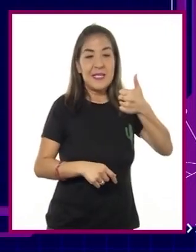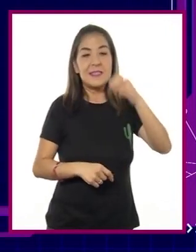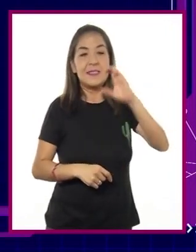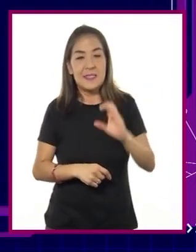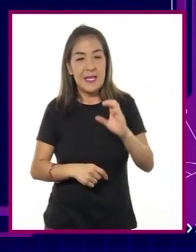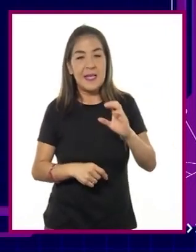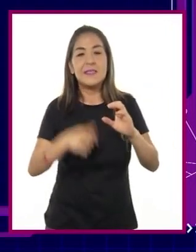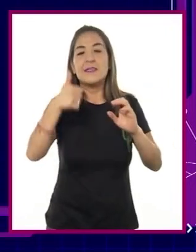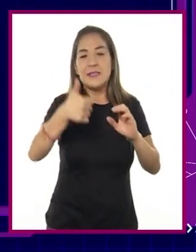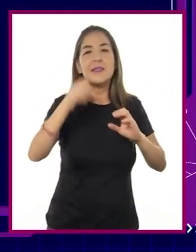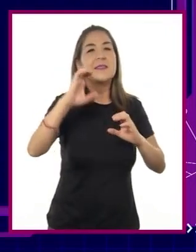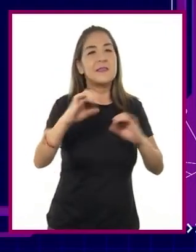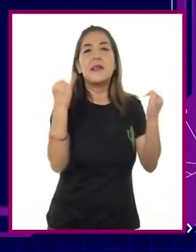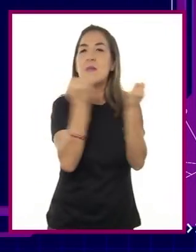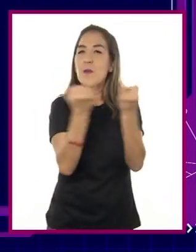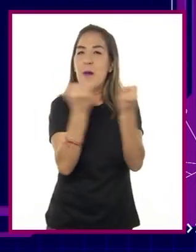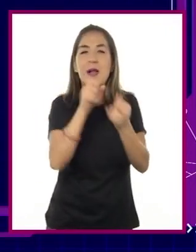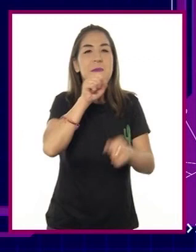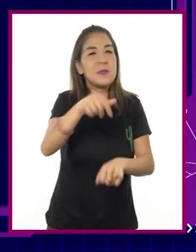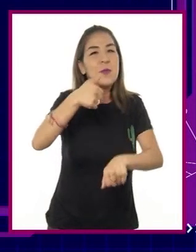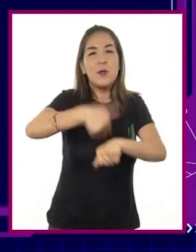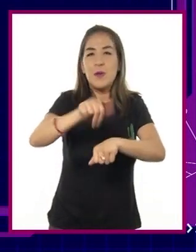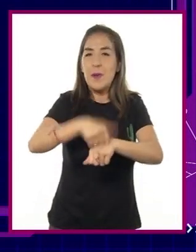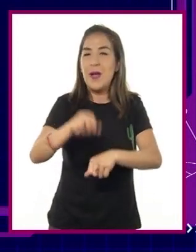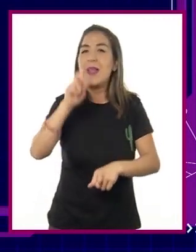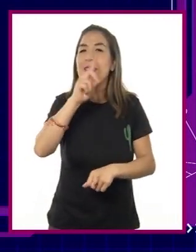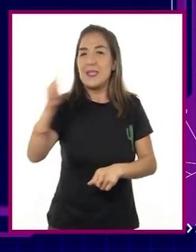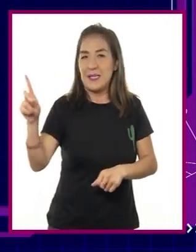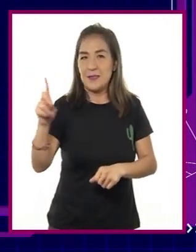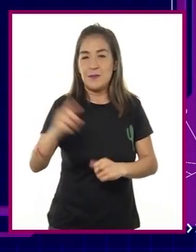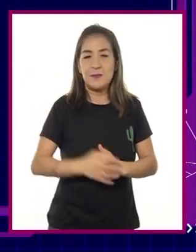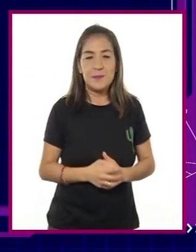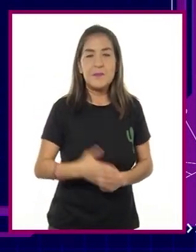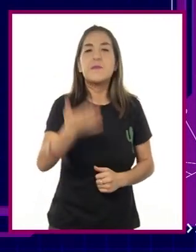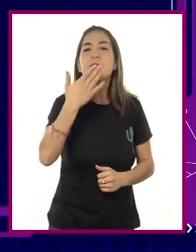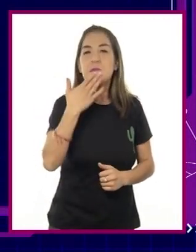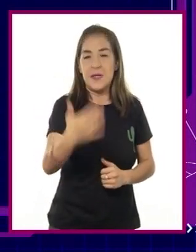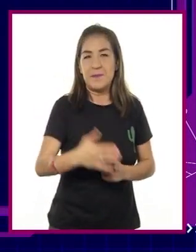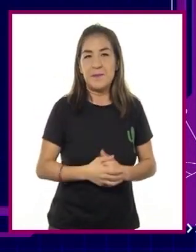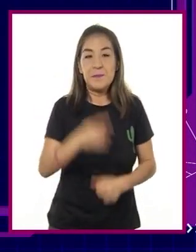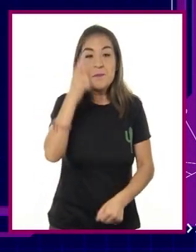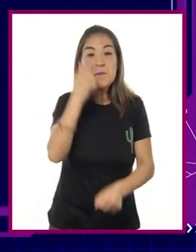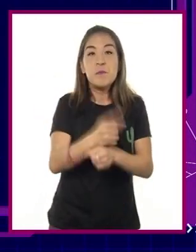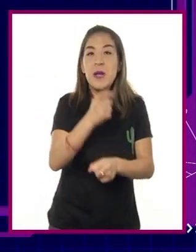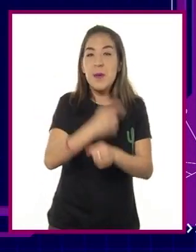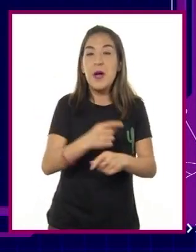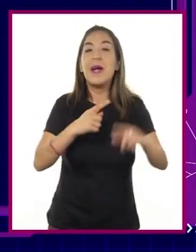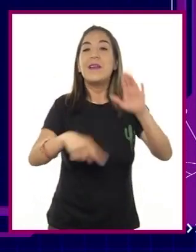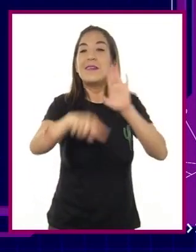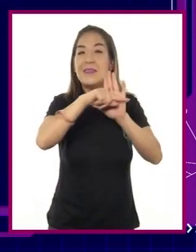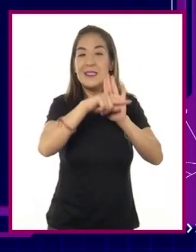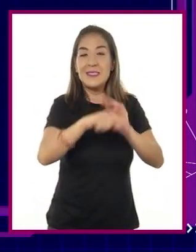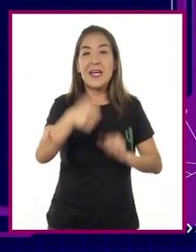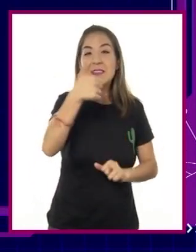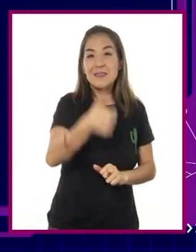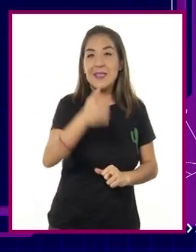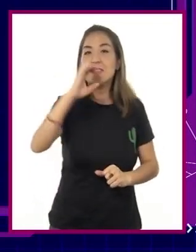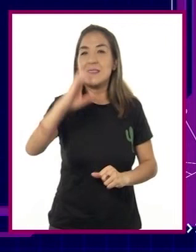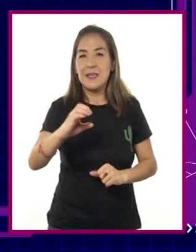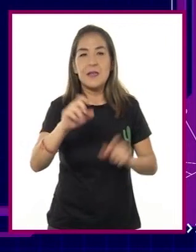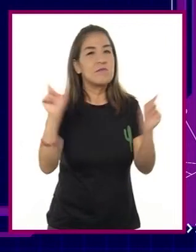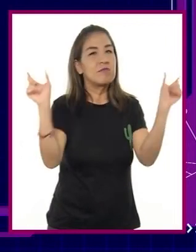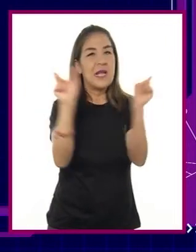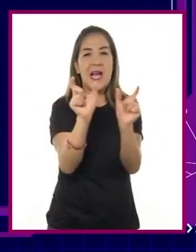ya que es el término con incógnita del lado derecho. Muy bien, primero vamos a restar 6c en ambos lados